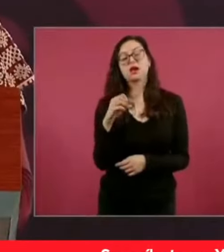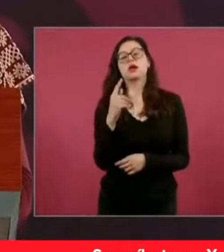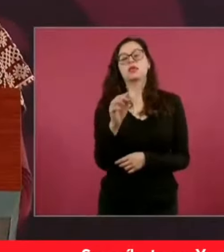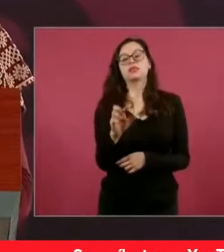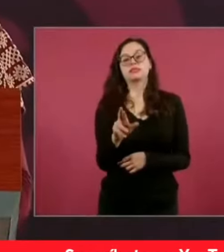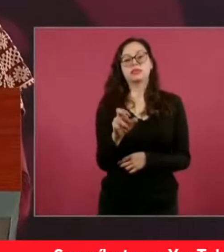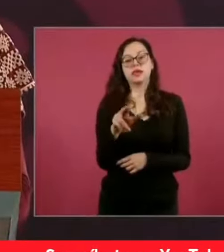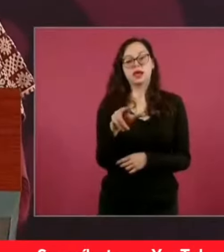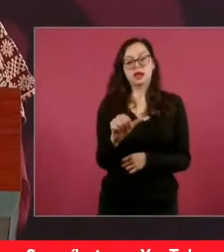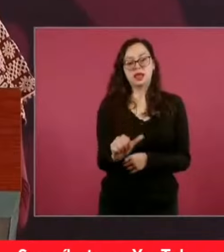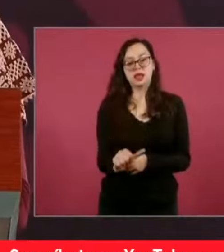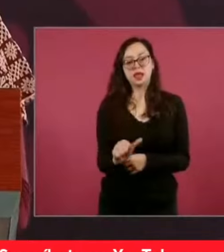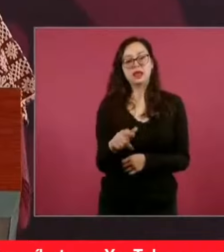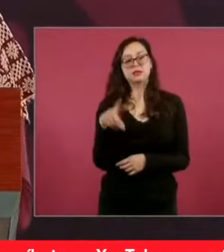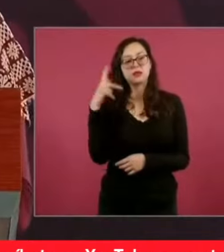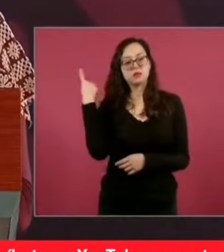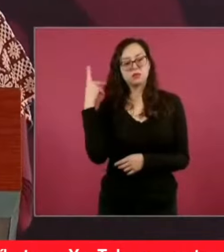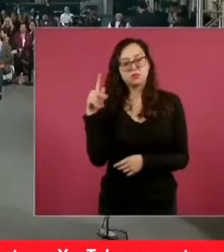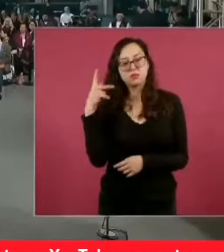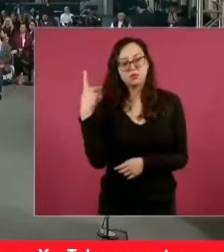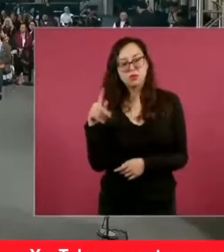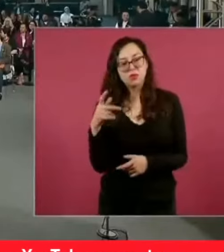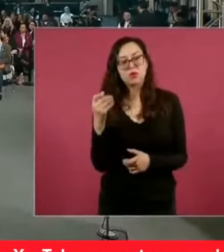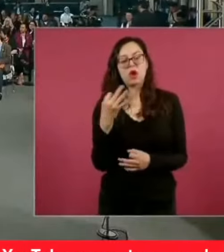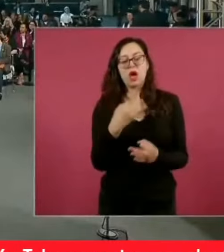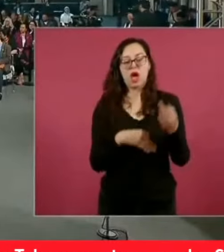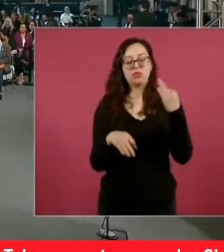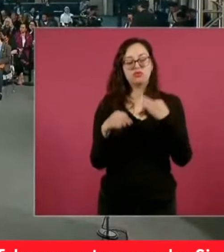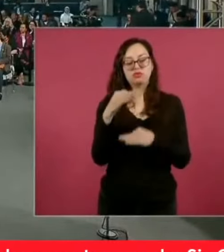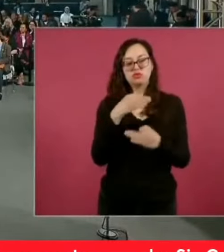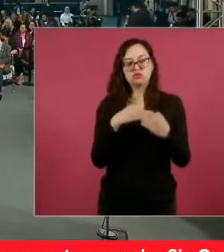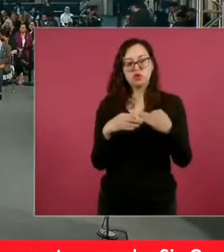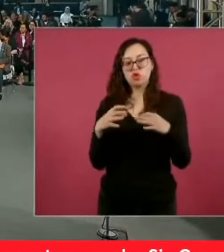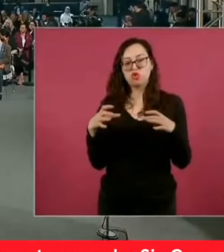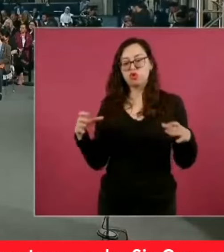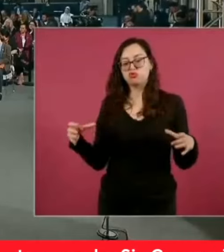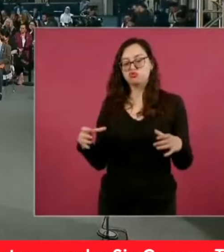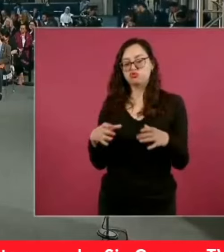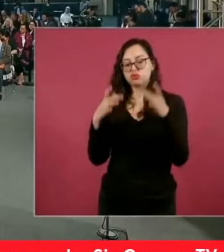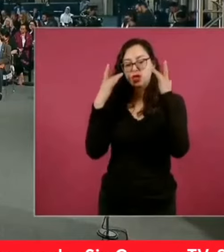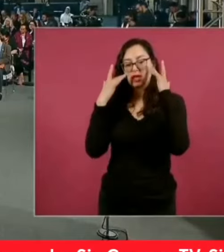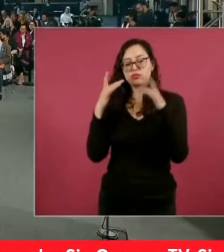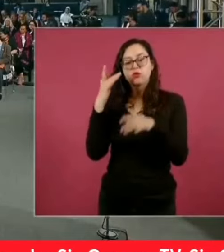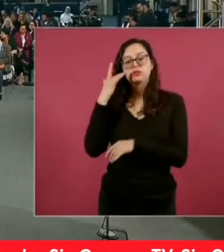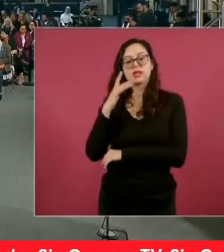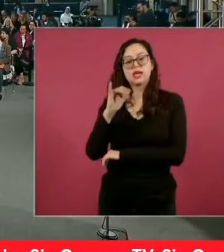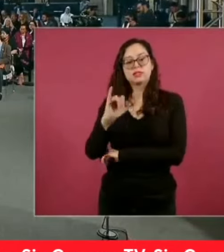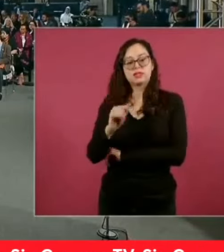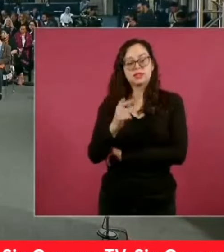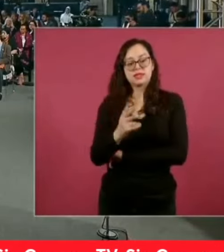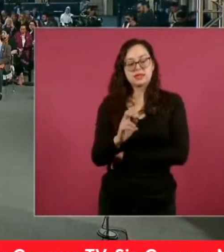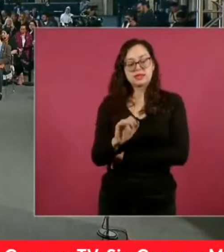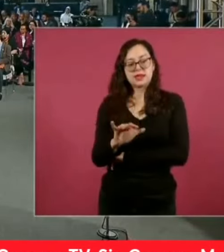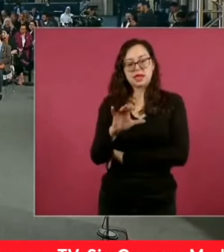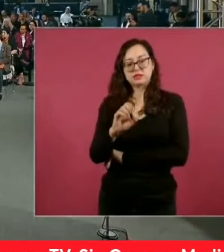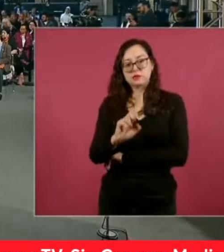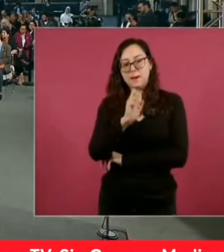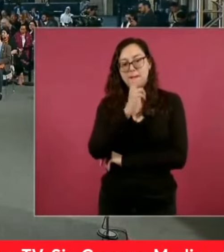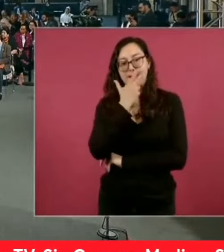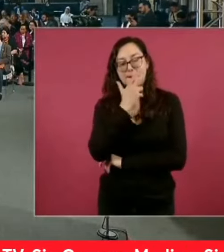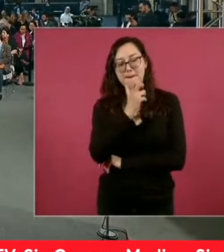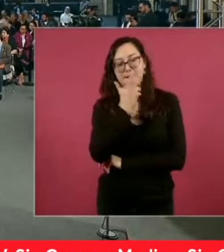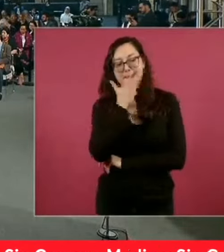Teresa Lino de Guayapan, Puebla, a Todos los Santos de San Ignacio Arareco,